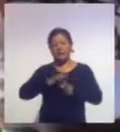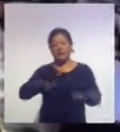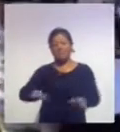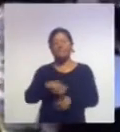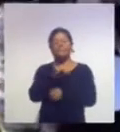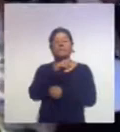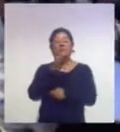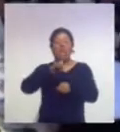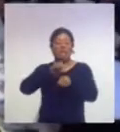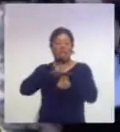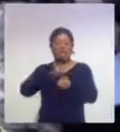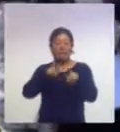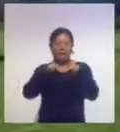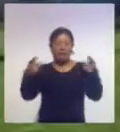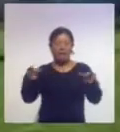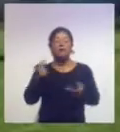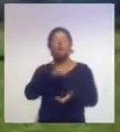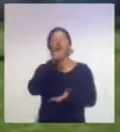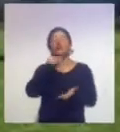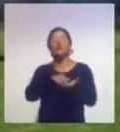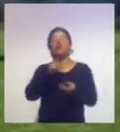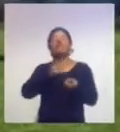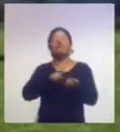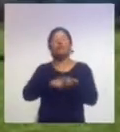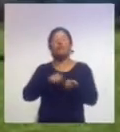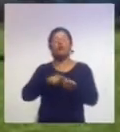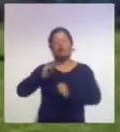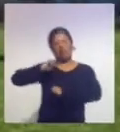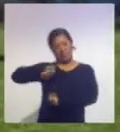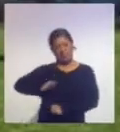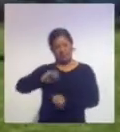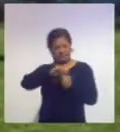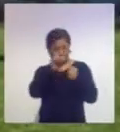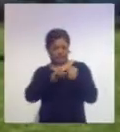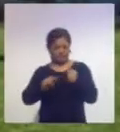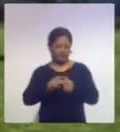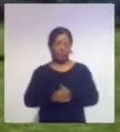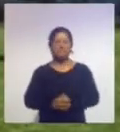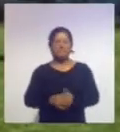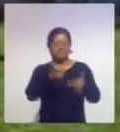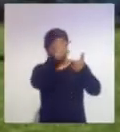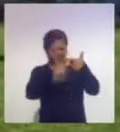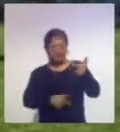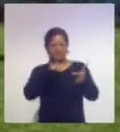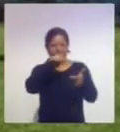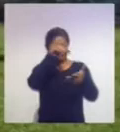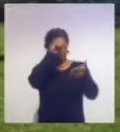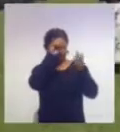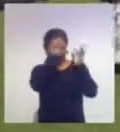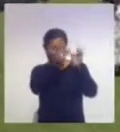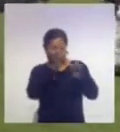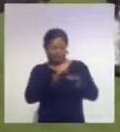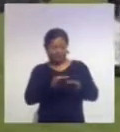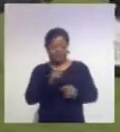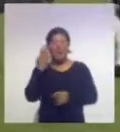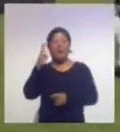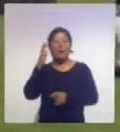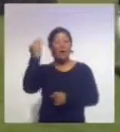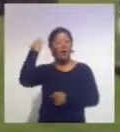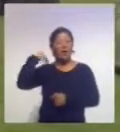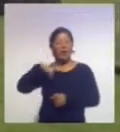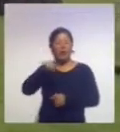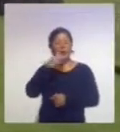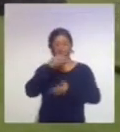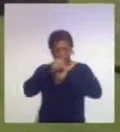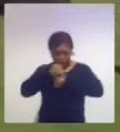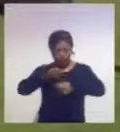Federación el acuerdo por el que se da a conocer la ubicación de la sede oficial de la Guardia Nacional. En el documento se señala que el 27 de mayo pasado se publicó en el diario el